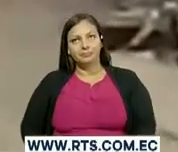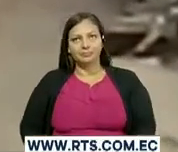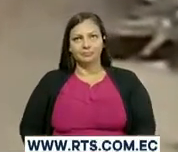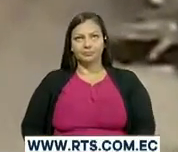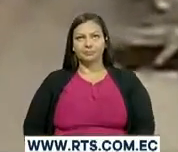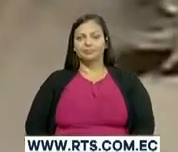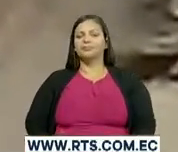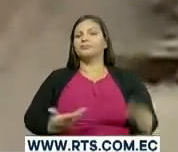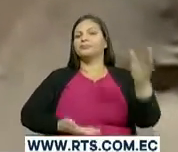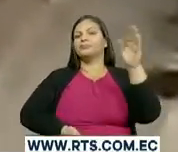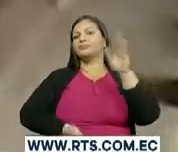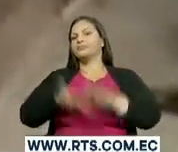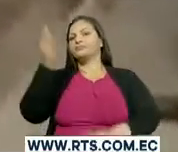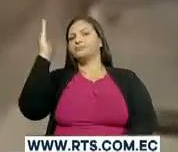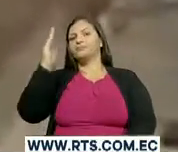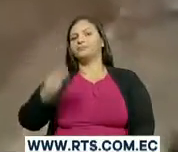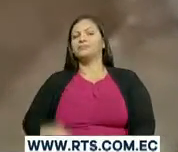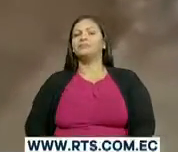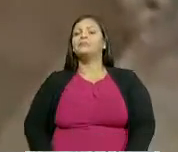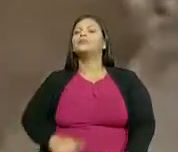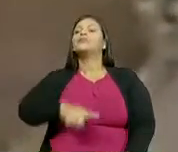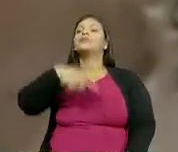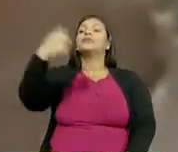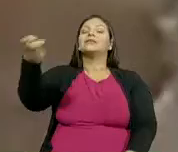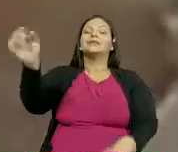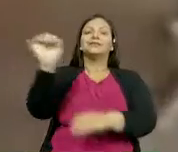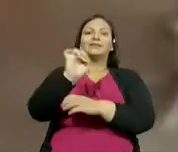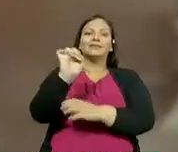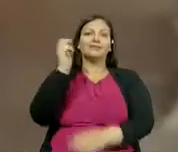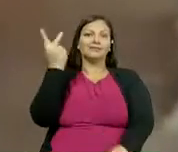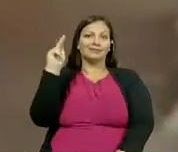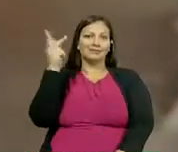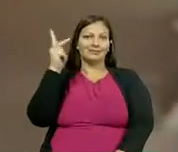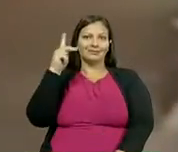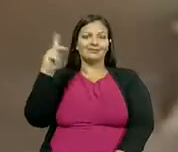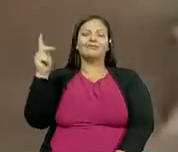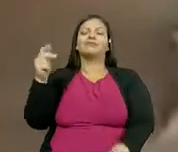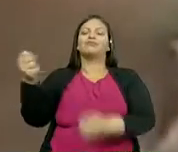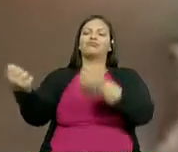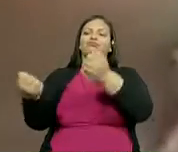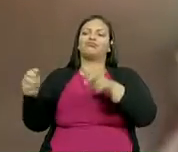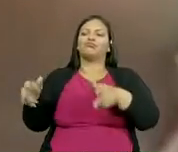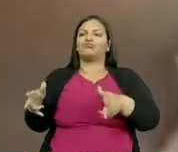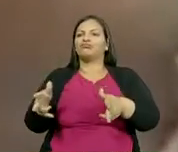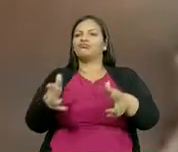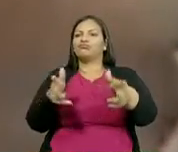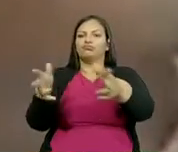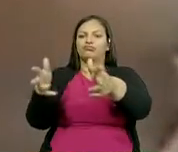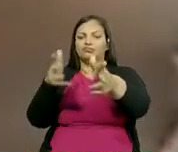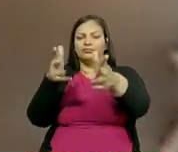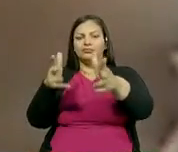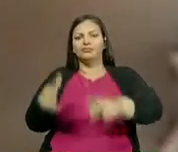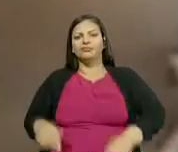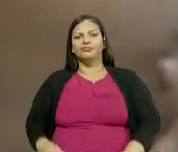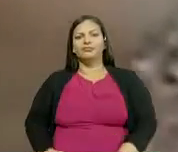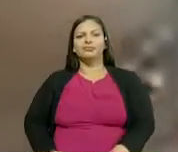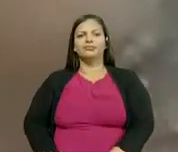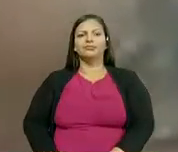coge y se va. Y el otro compañero se sube al vehículo en el que andaban y también se da la vuelta y se va en el